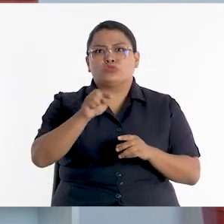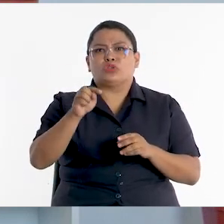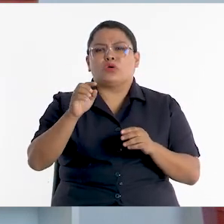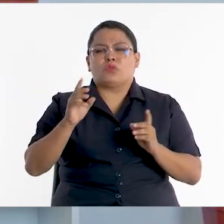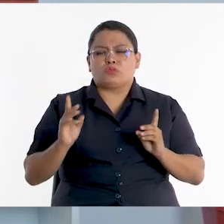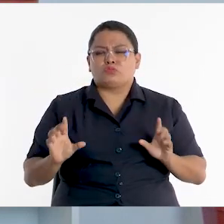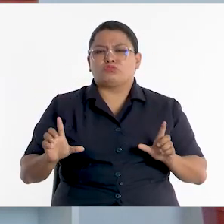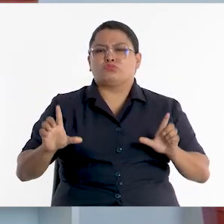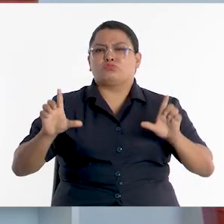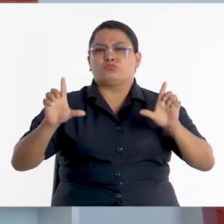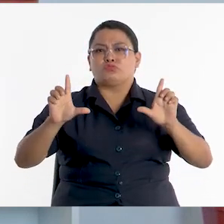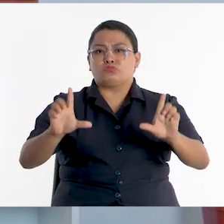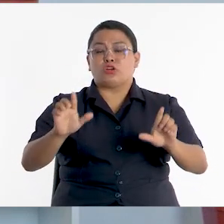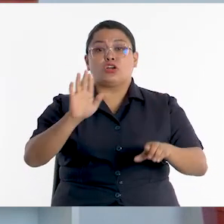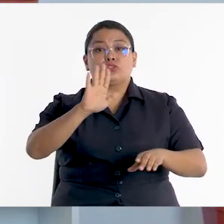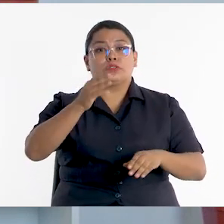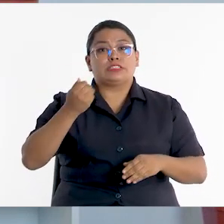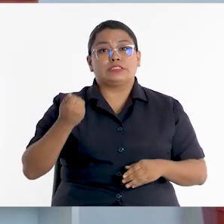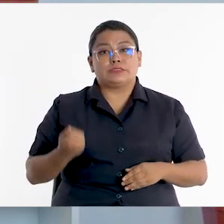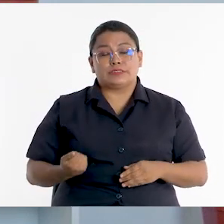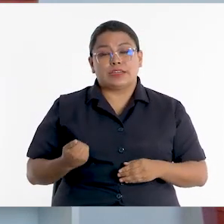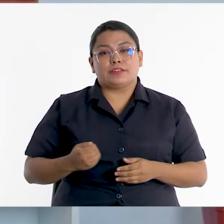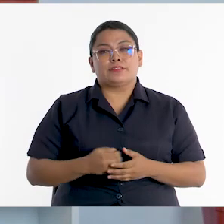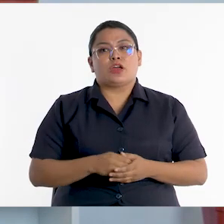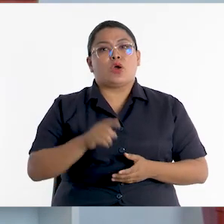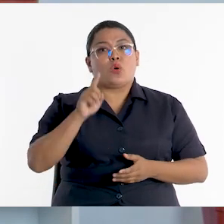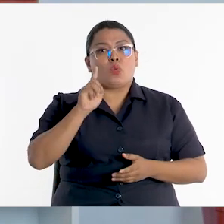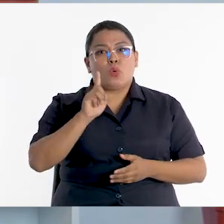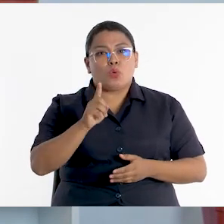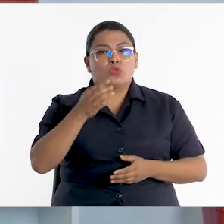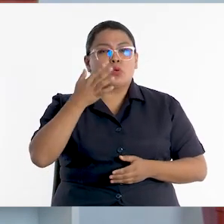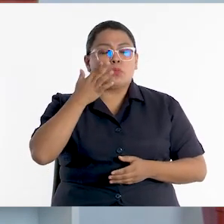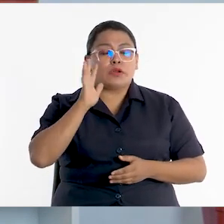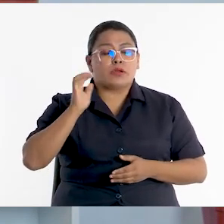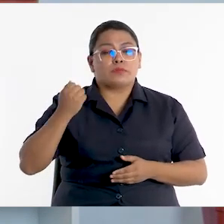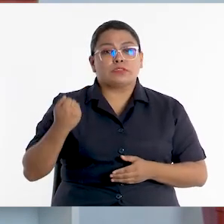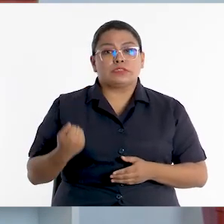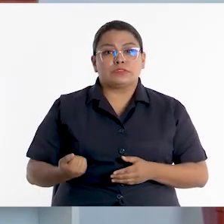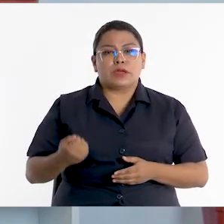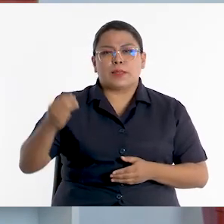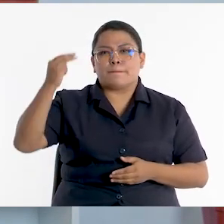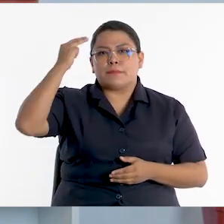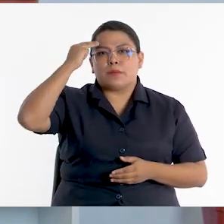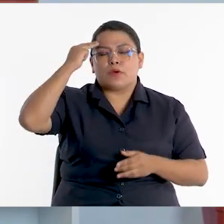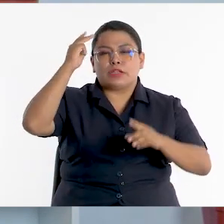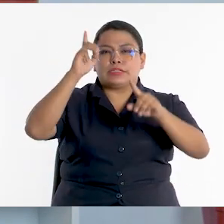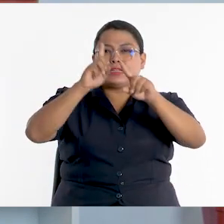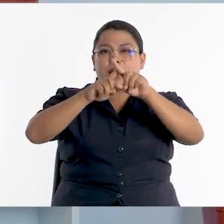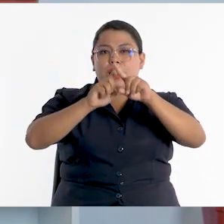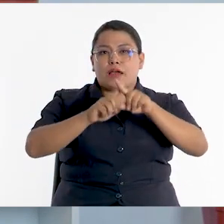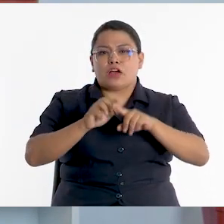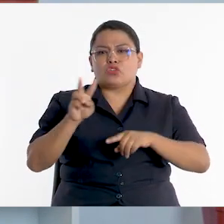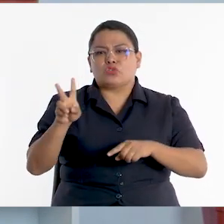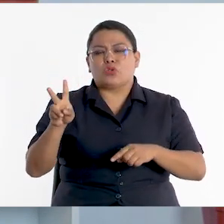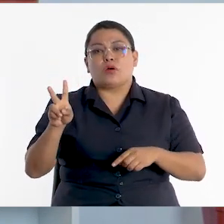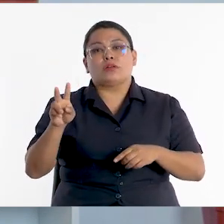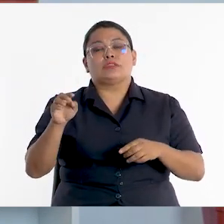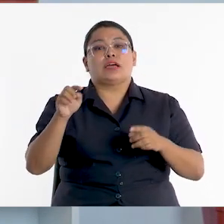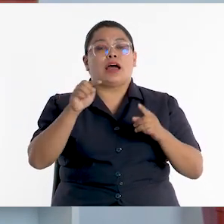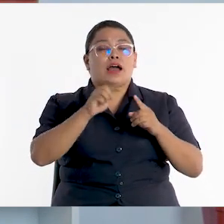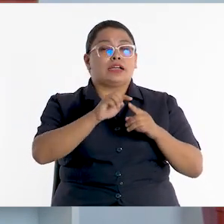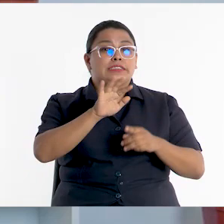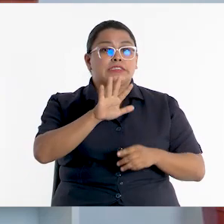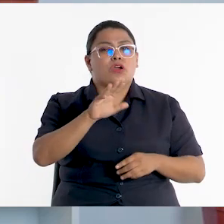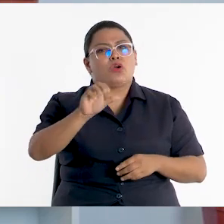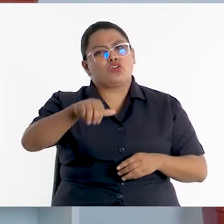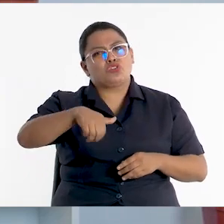lo pueden otorgar a los estudiantes. Uno es para cuando el estudiante memorice las tablas del 2 al 5 y